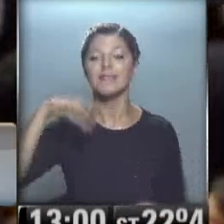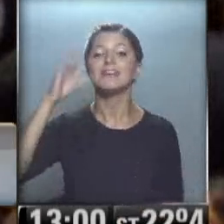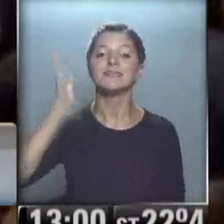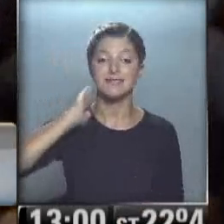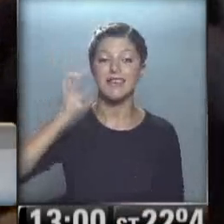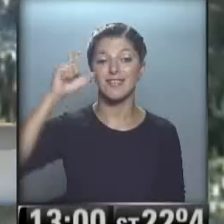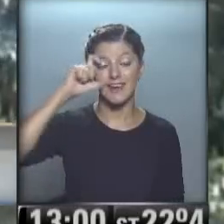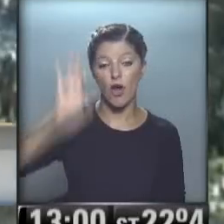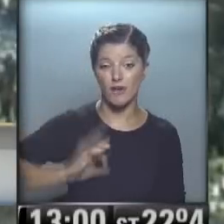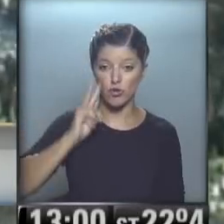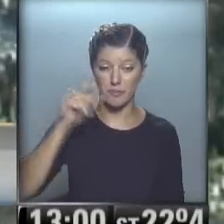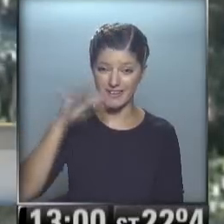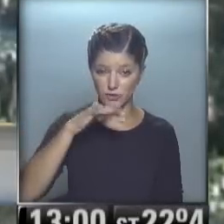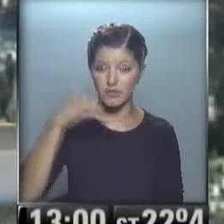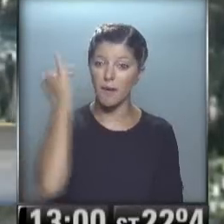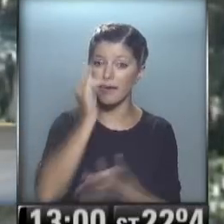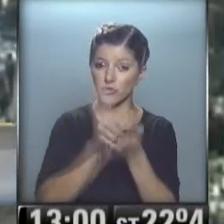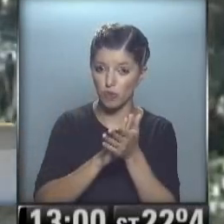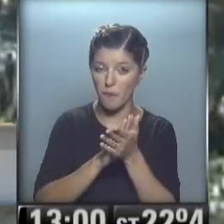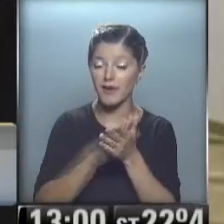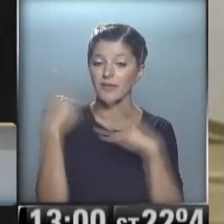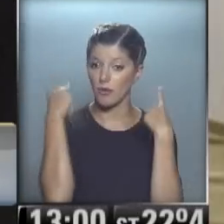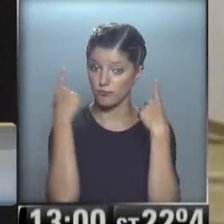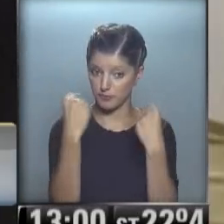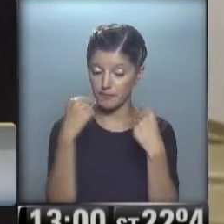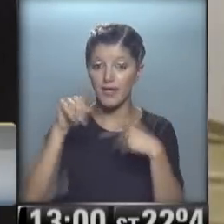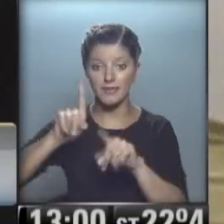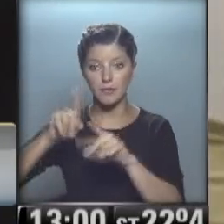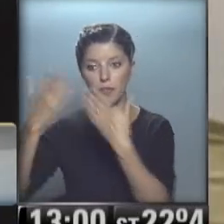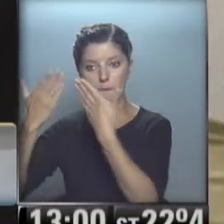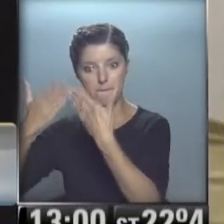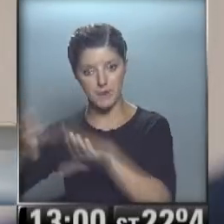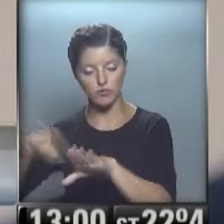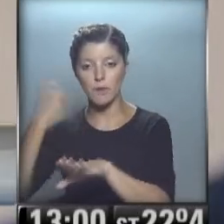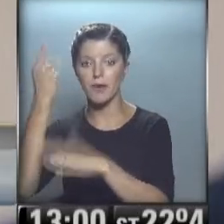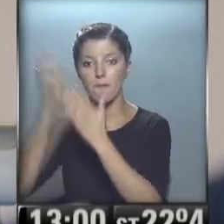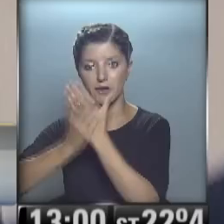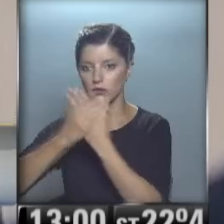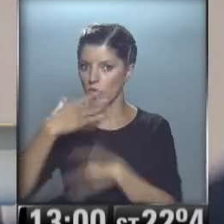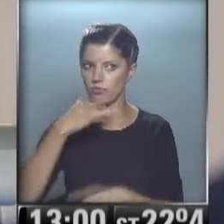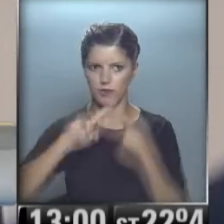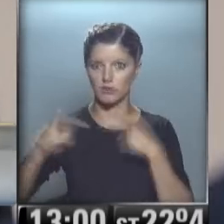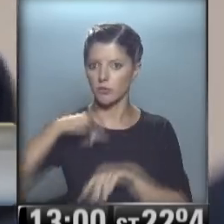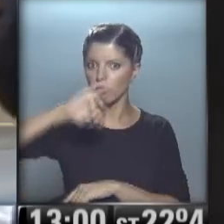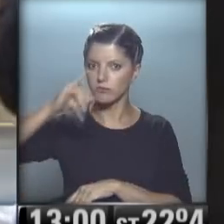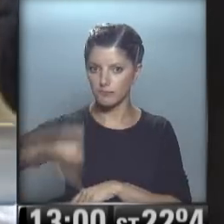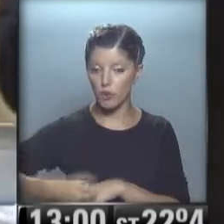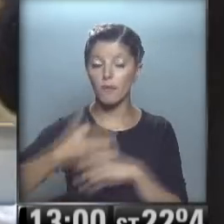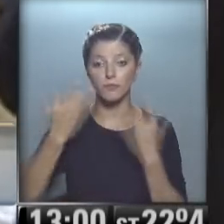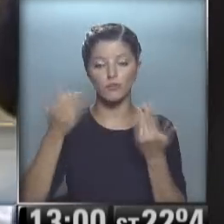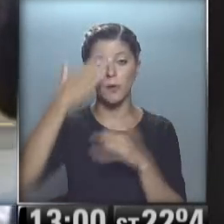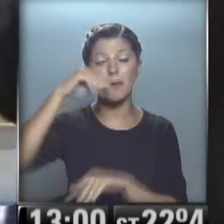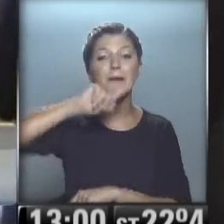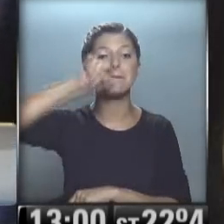que prohibían manifestaciones. La dimisión del premier fue aceptada casi de inmediato, lo que acarrió la caída